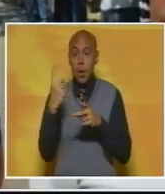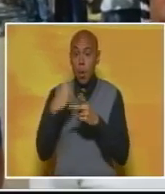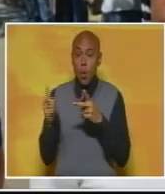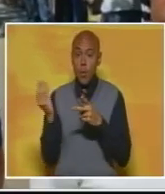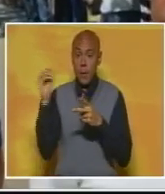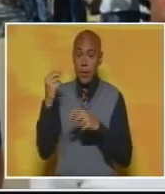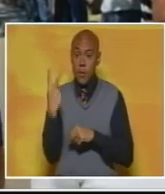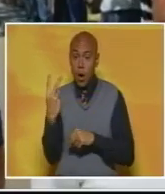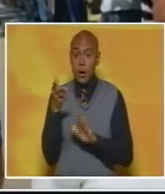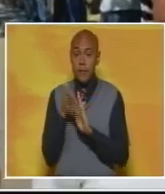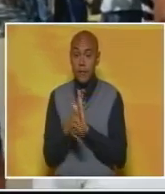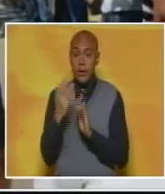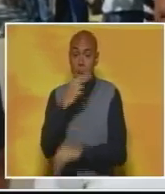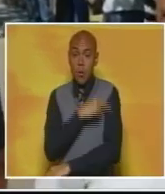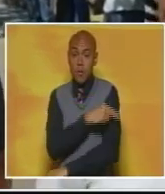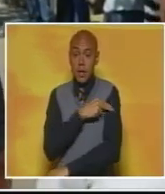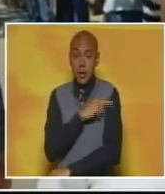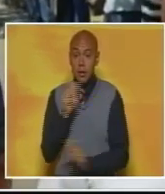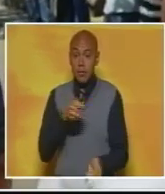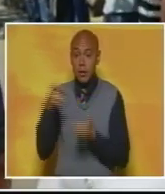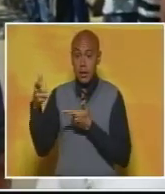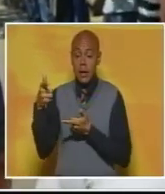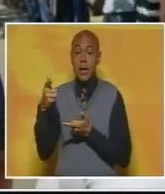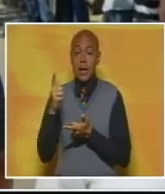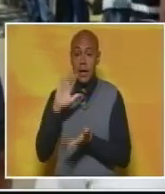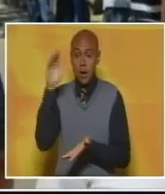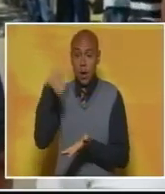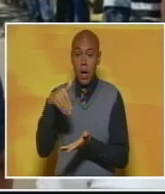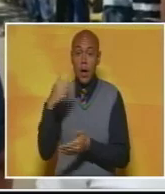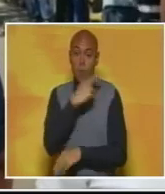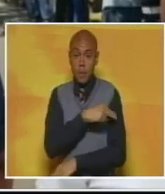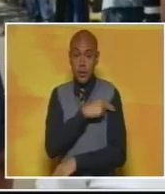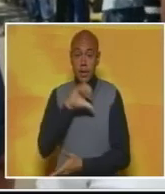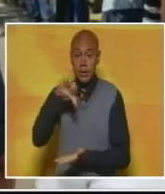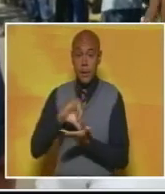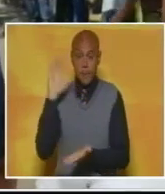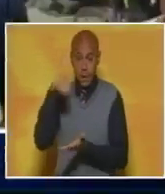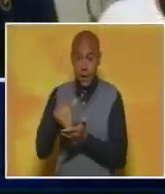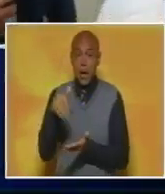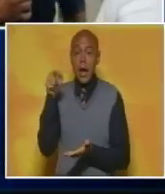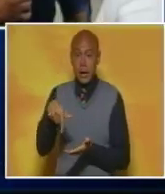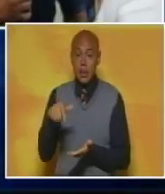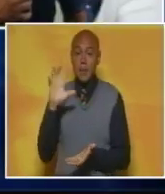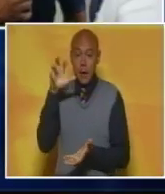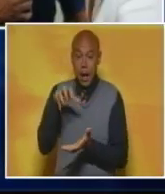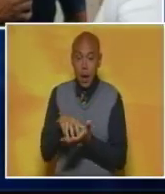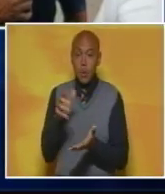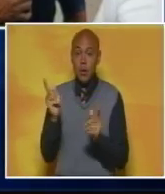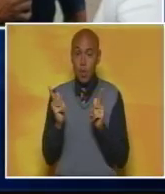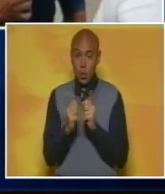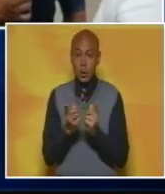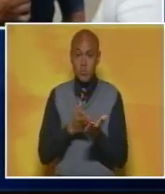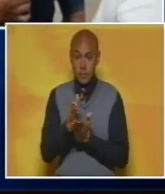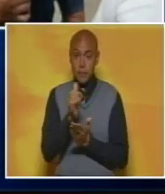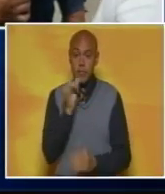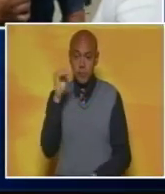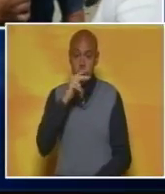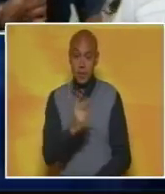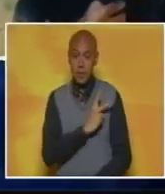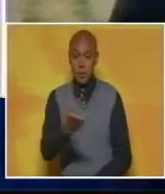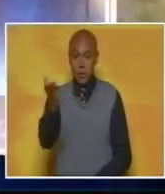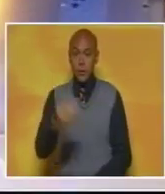2 en el Hospital Central de Maracay. Esta es la información que tenemos desde el estado de Aragua. Continúen con más del noticiero